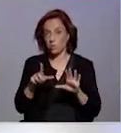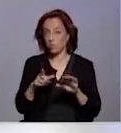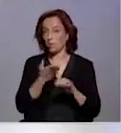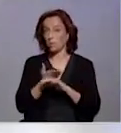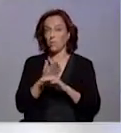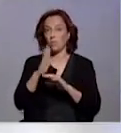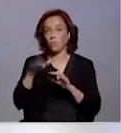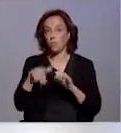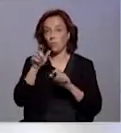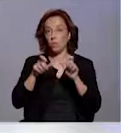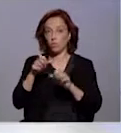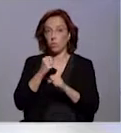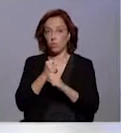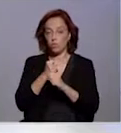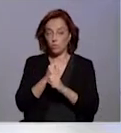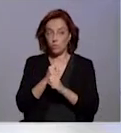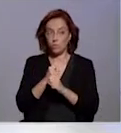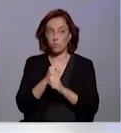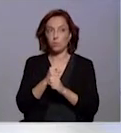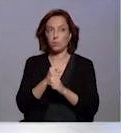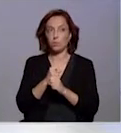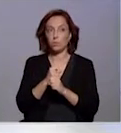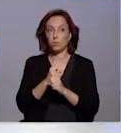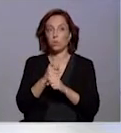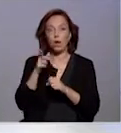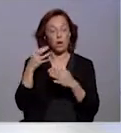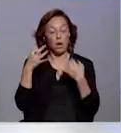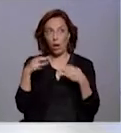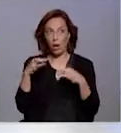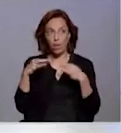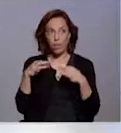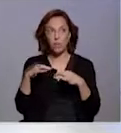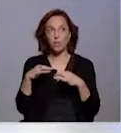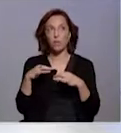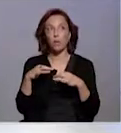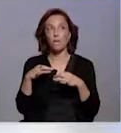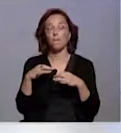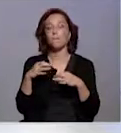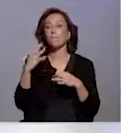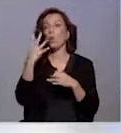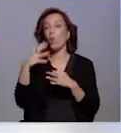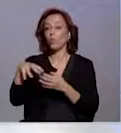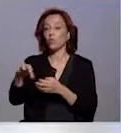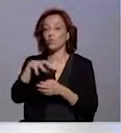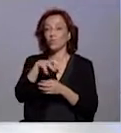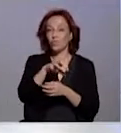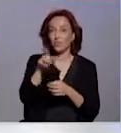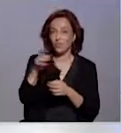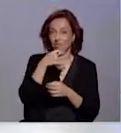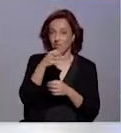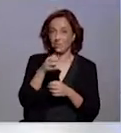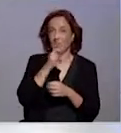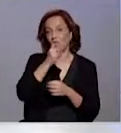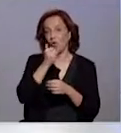cargos en casi todas las categorías esa es una realidad y de los cuatro sectores que se resaltaban en el informe